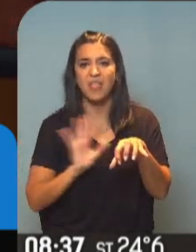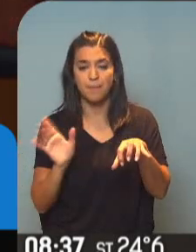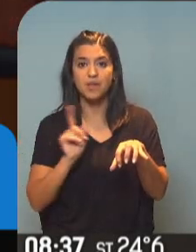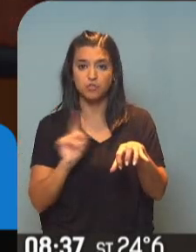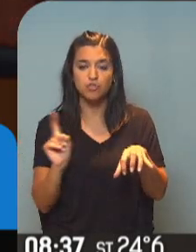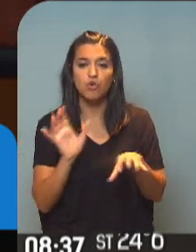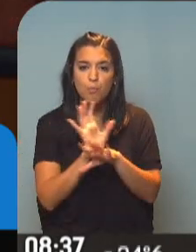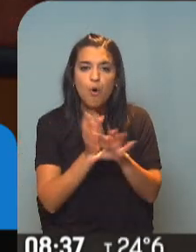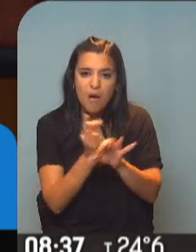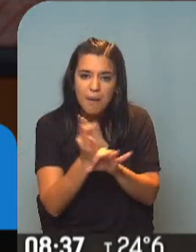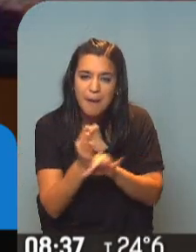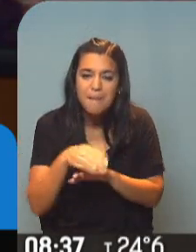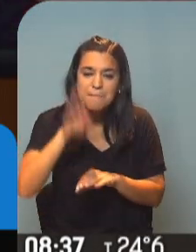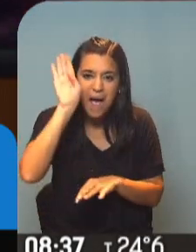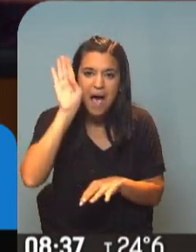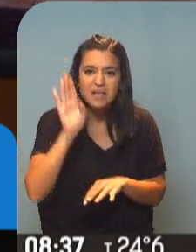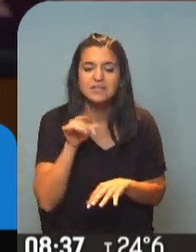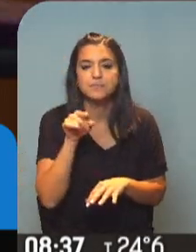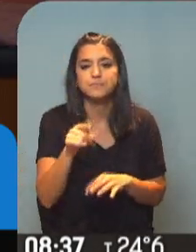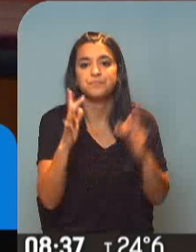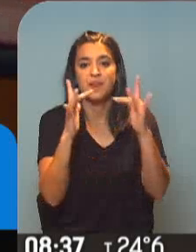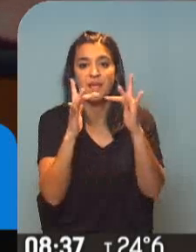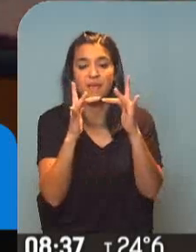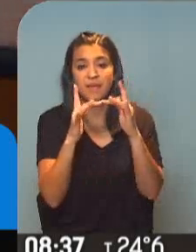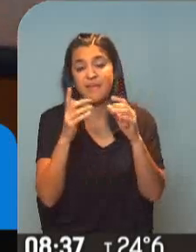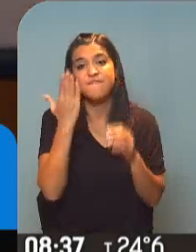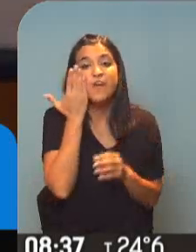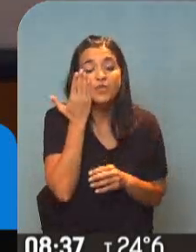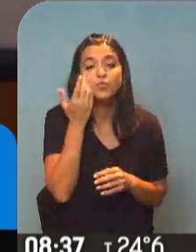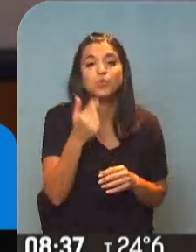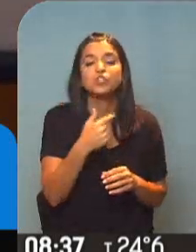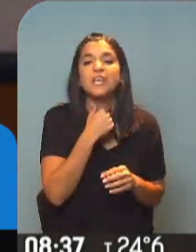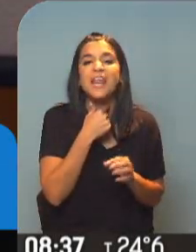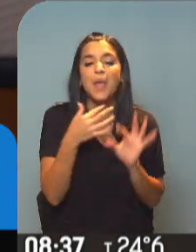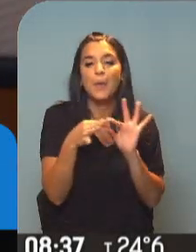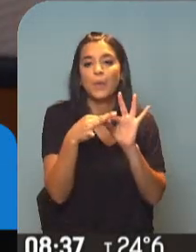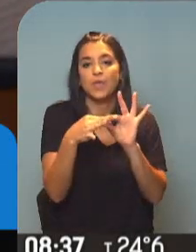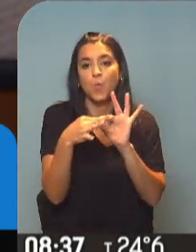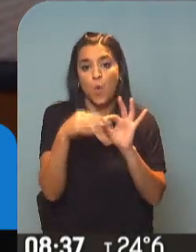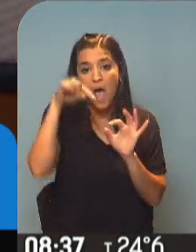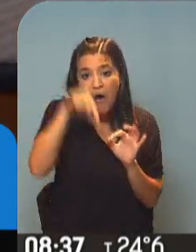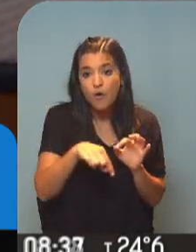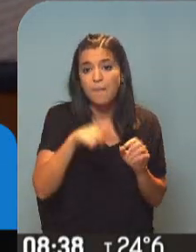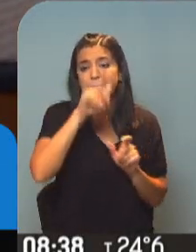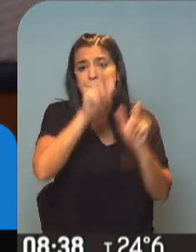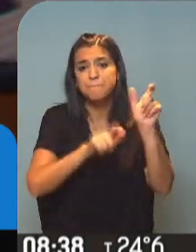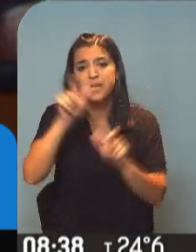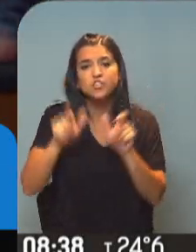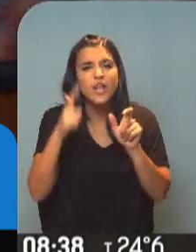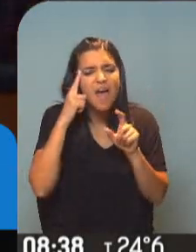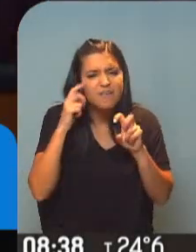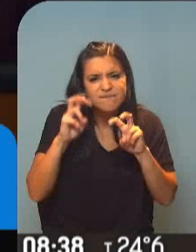y por lo tanto nuestra hoja de facebook lo que intenta es establecer el vínculo sólo tenemos en este momento gente que está analizando